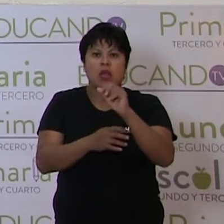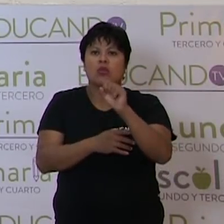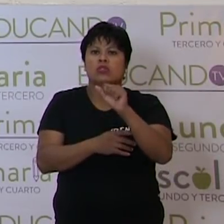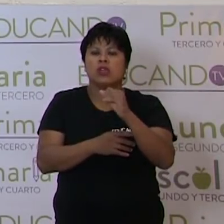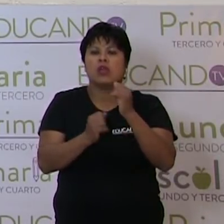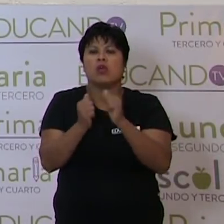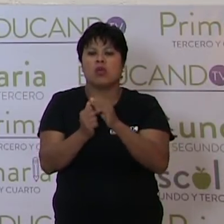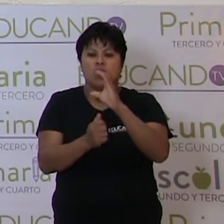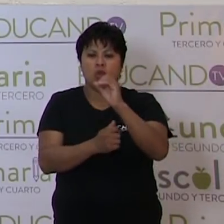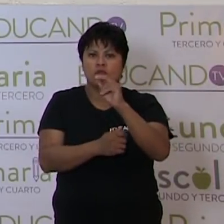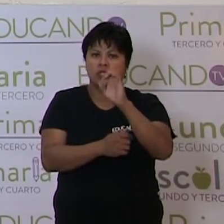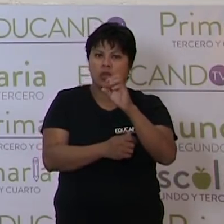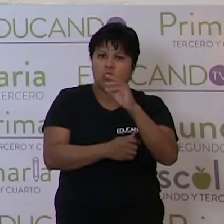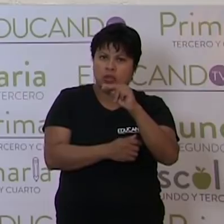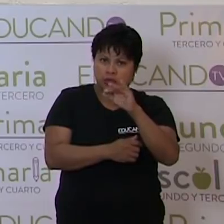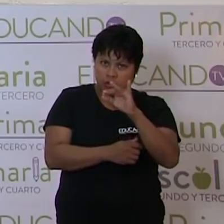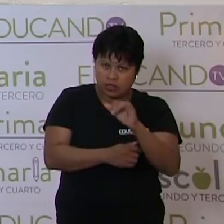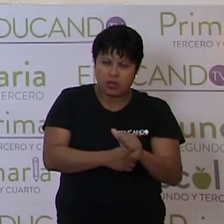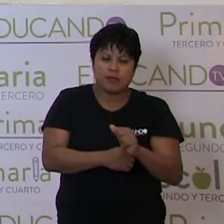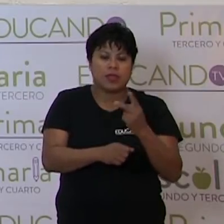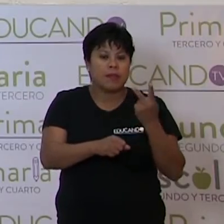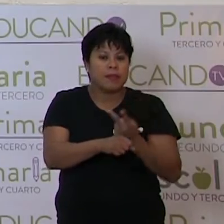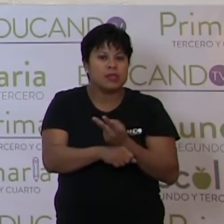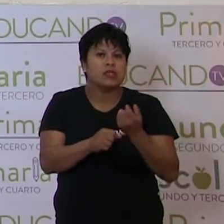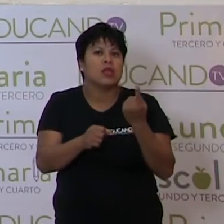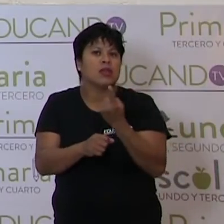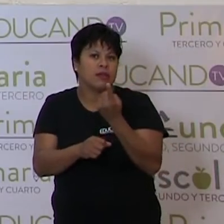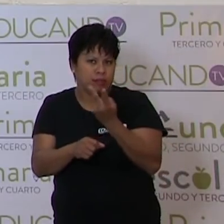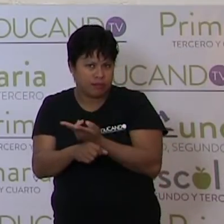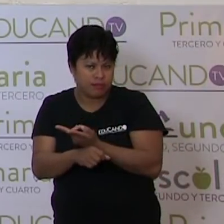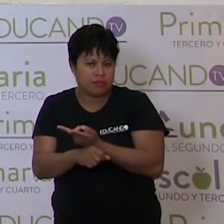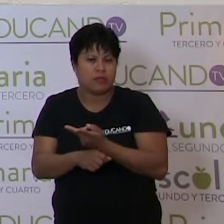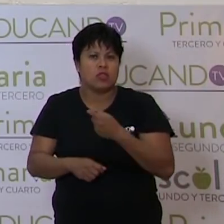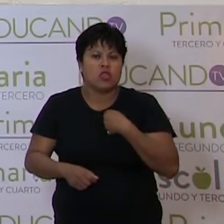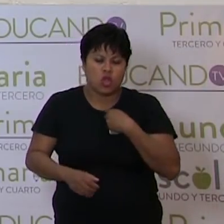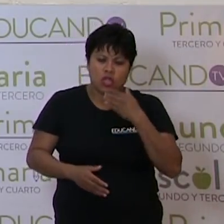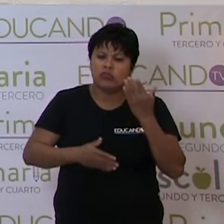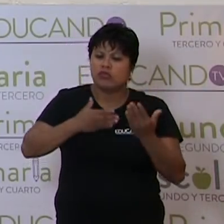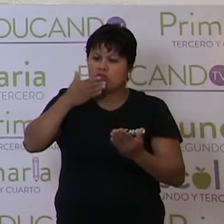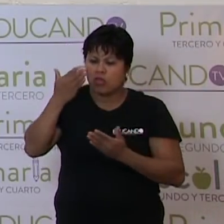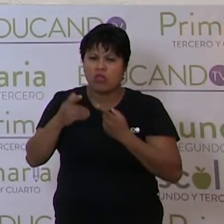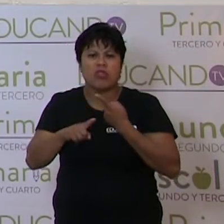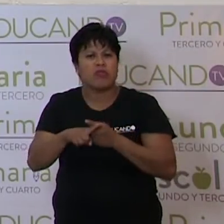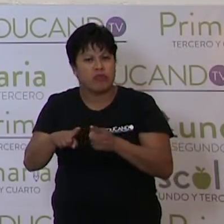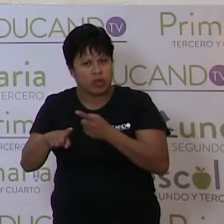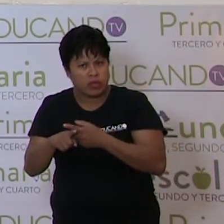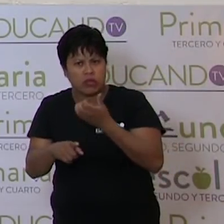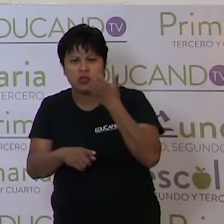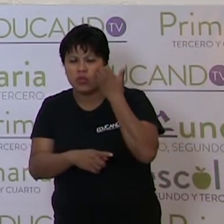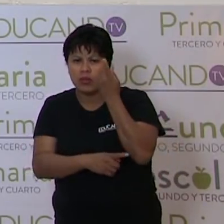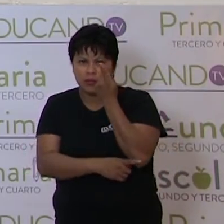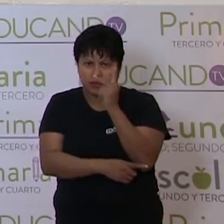la consecuencia. Y dice así. He estudiado en varias primarias